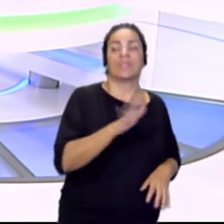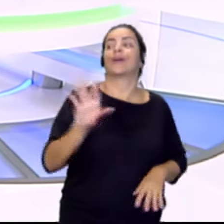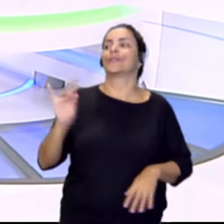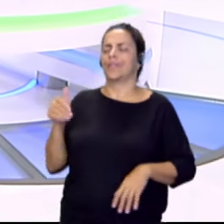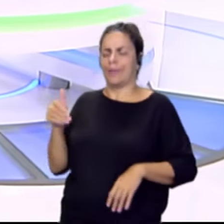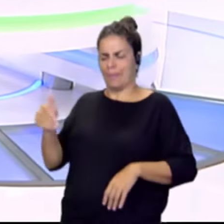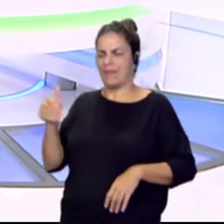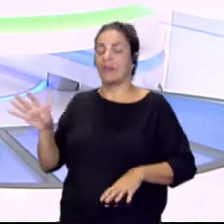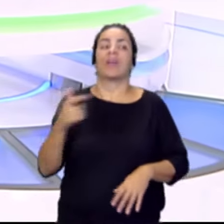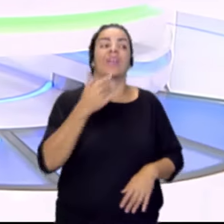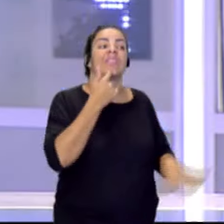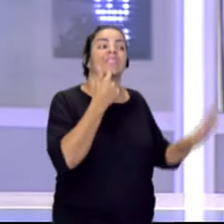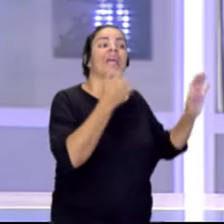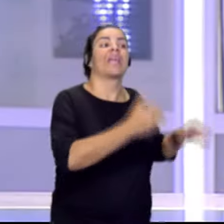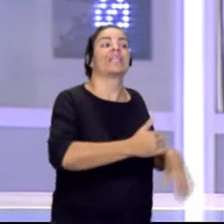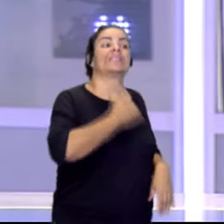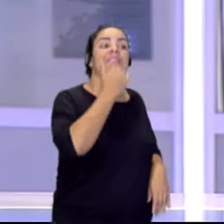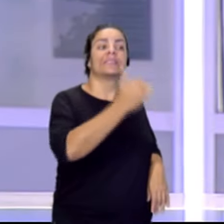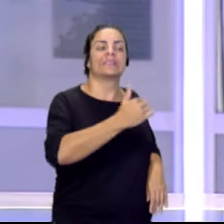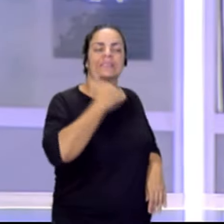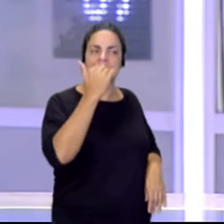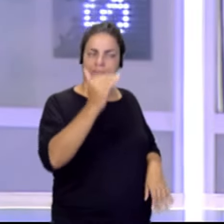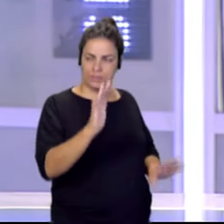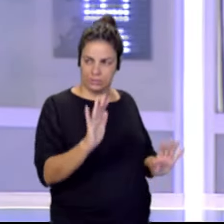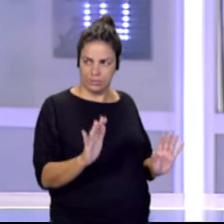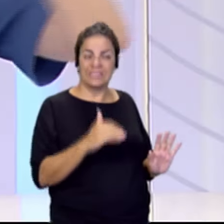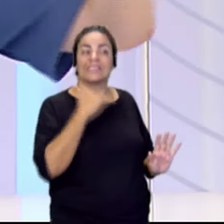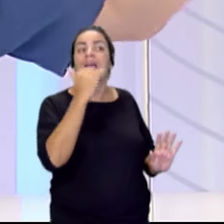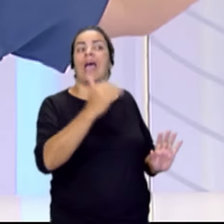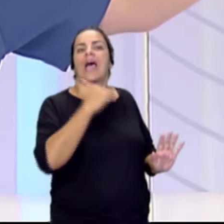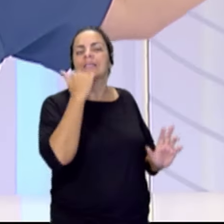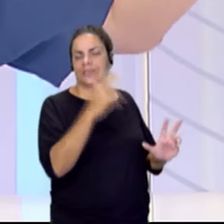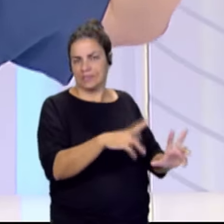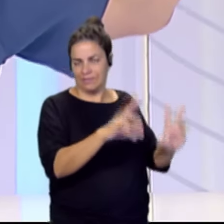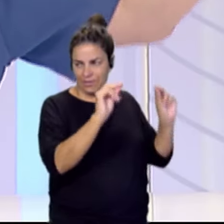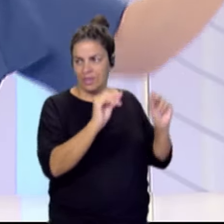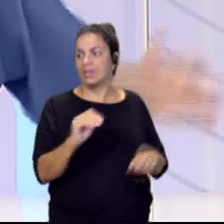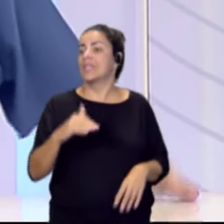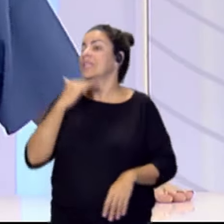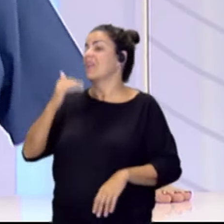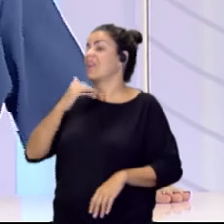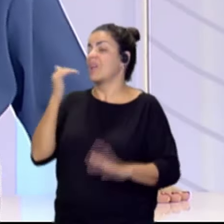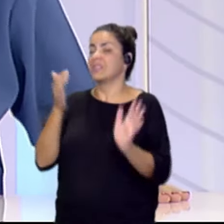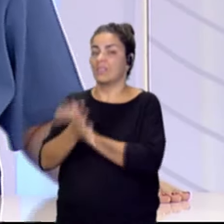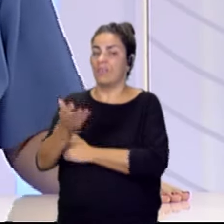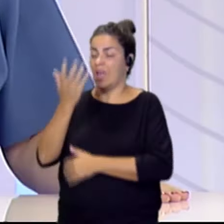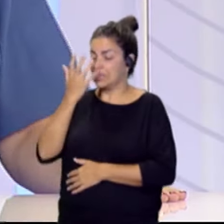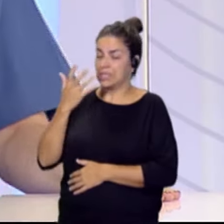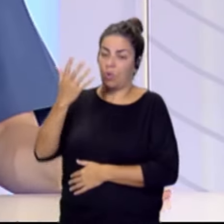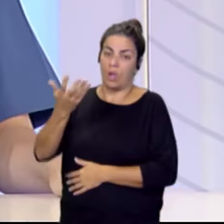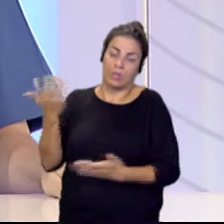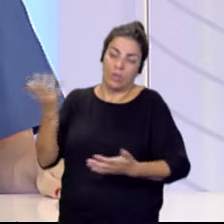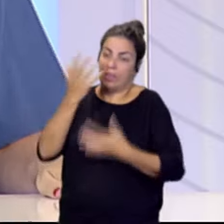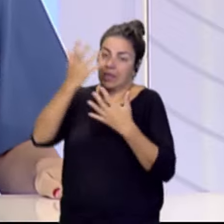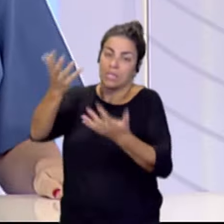Prácticamente, siempre, ha dicho Estefanía, literalmente. prácticamente está arreglado. 5 años, 10 años, mañana. Bueno, sí, sí. Bueno,